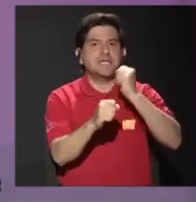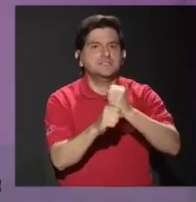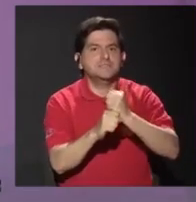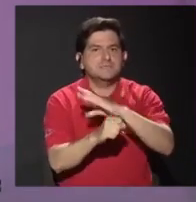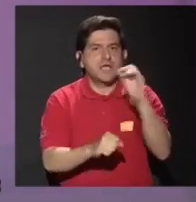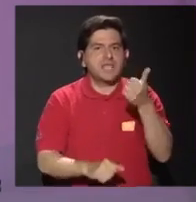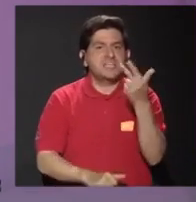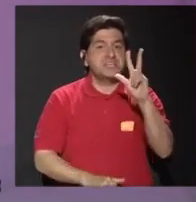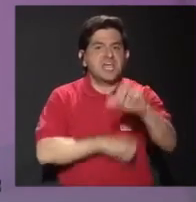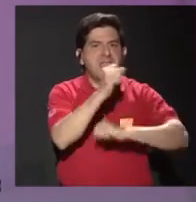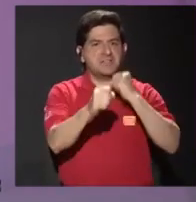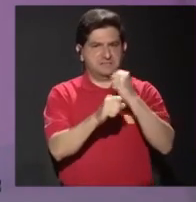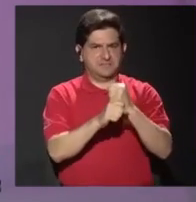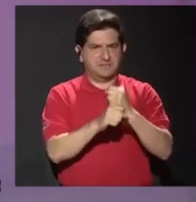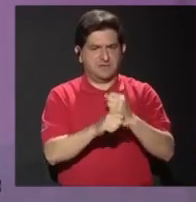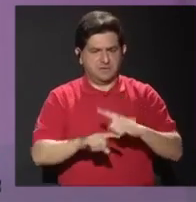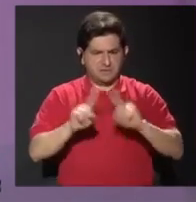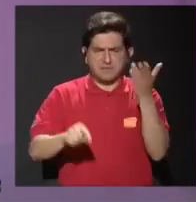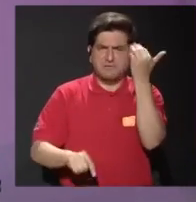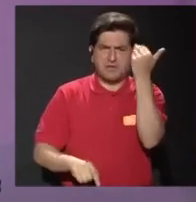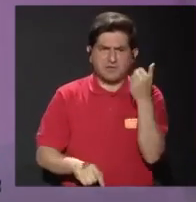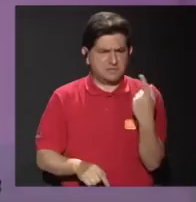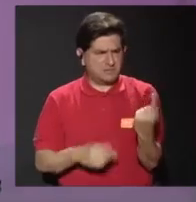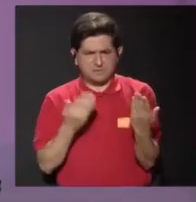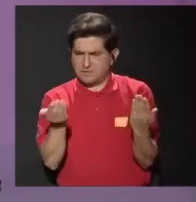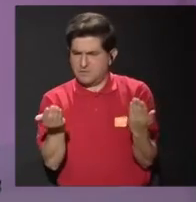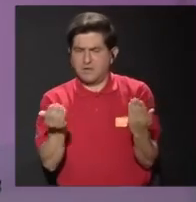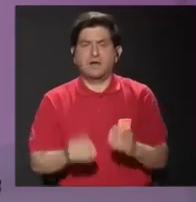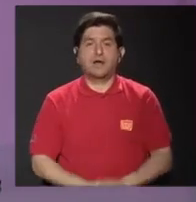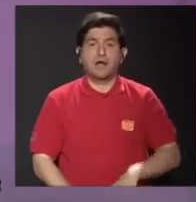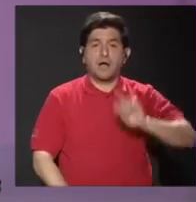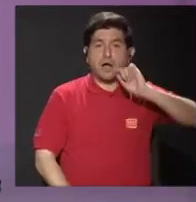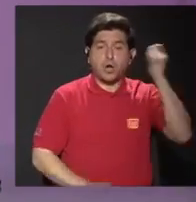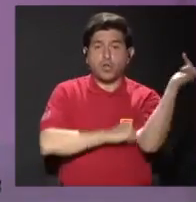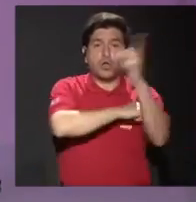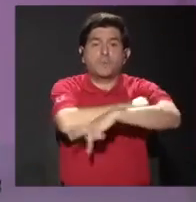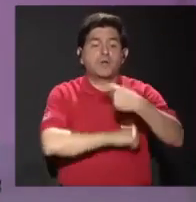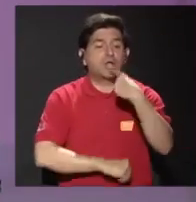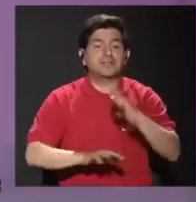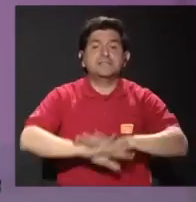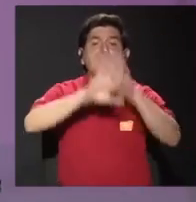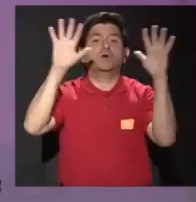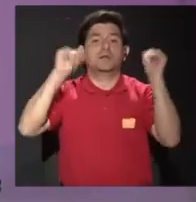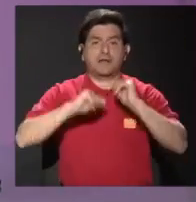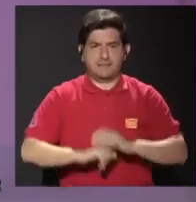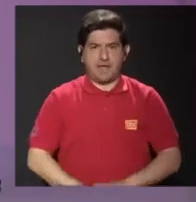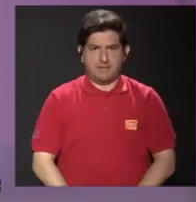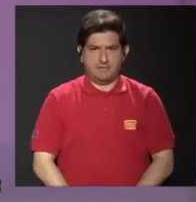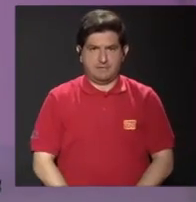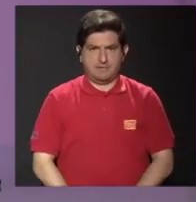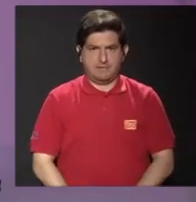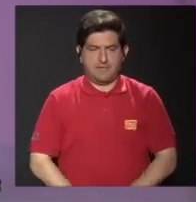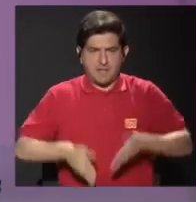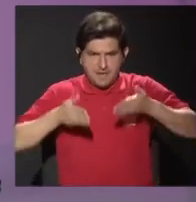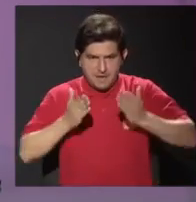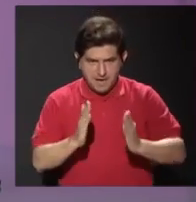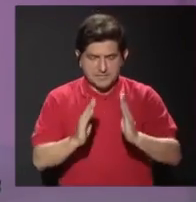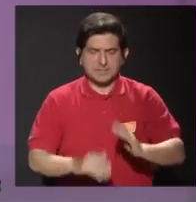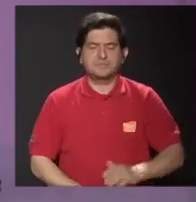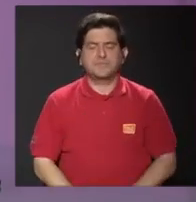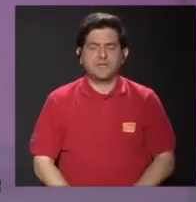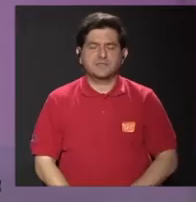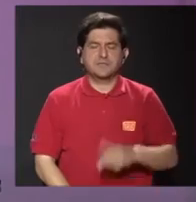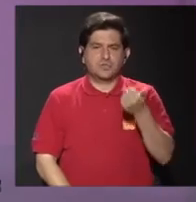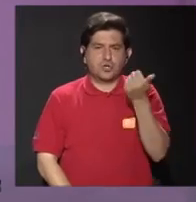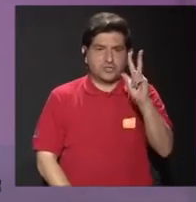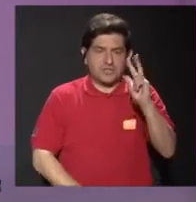y de 13 años porque hago esta diferencia porque el código penal dice claramente que una nacimiento de una niña